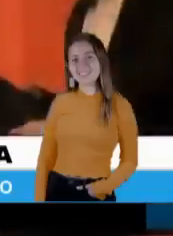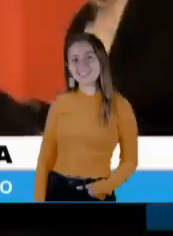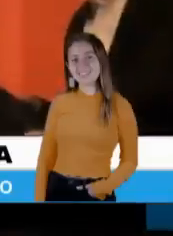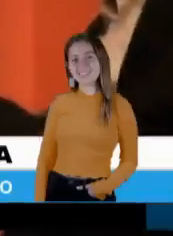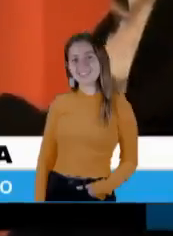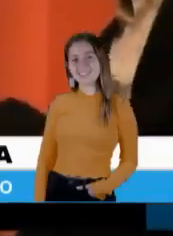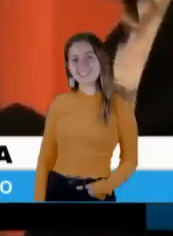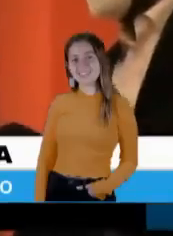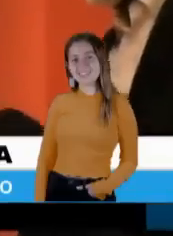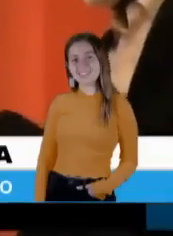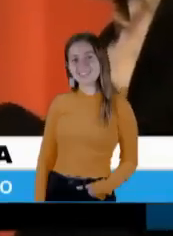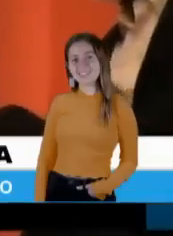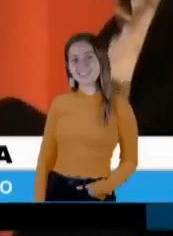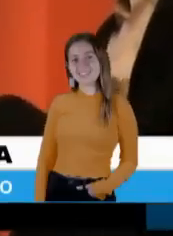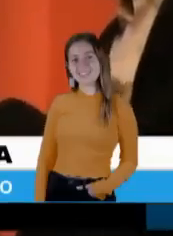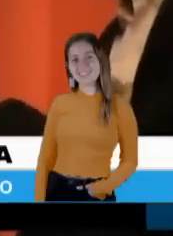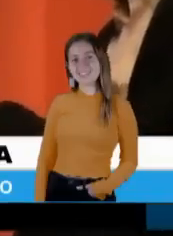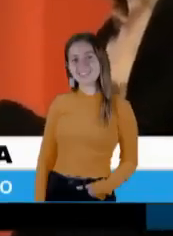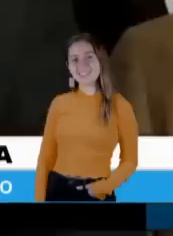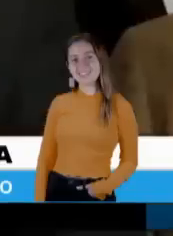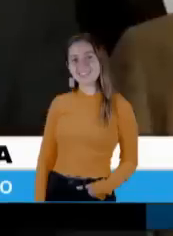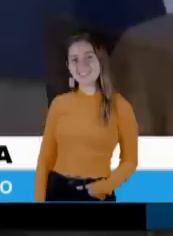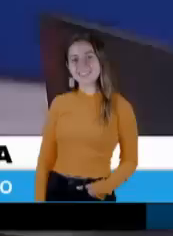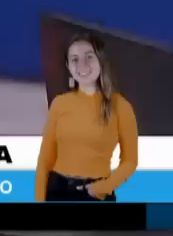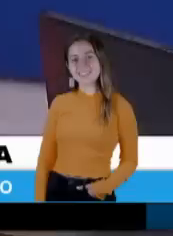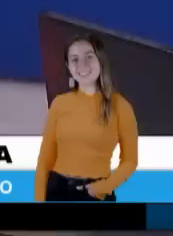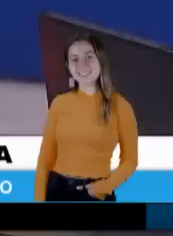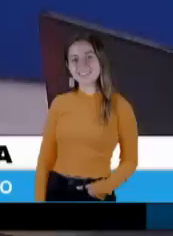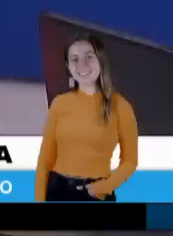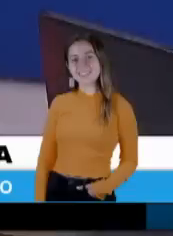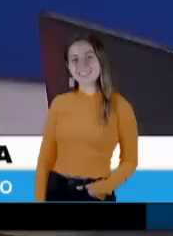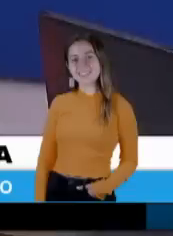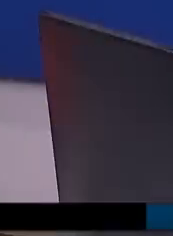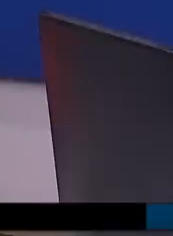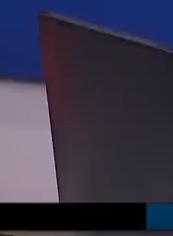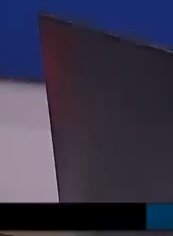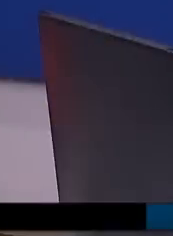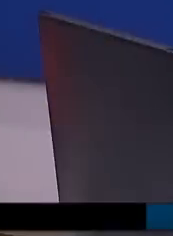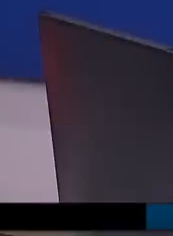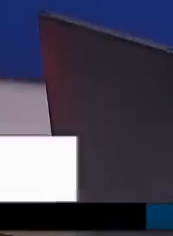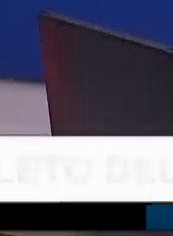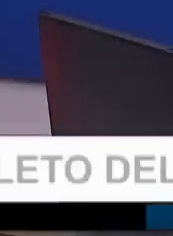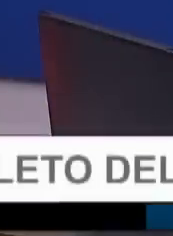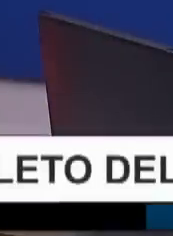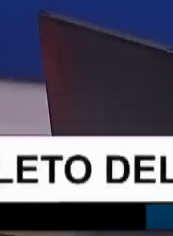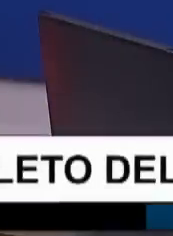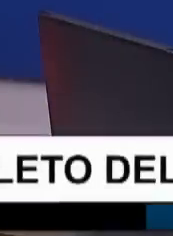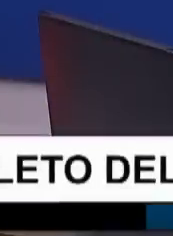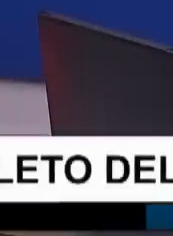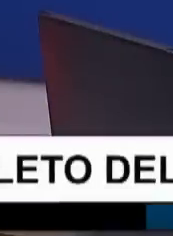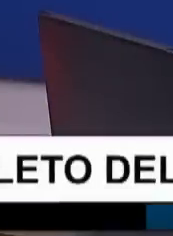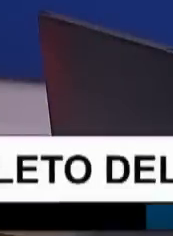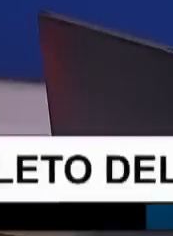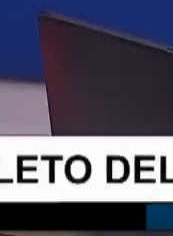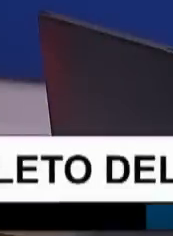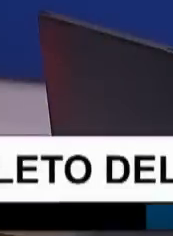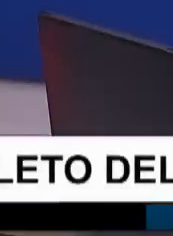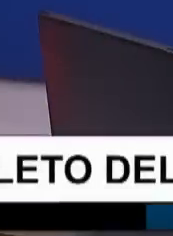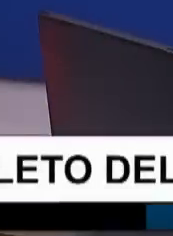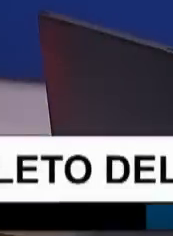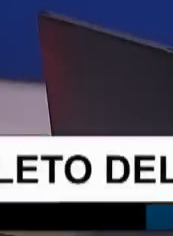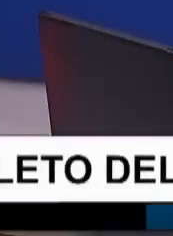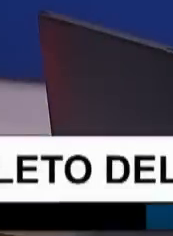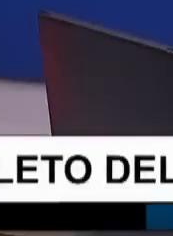decisión de la Democracia Cristiana. Gracias, María José. Hasta pronto. Hay otro senador de la Democracia Cristiana que ya se decantó, estaba más o menos claro, pero lo